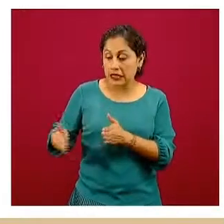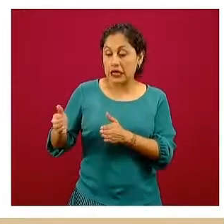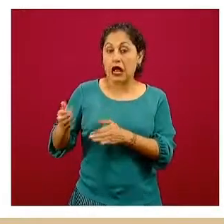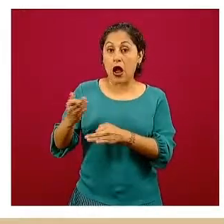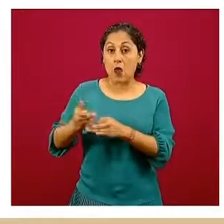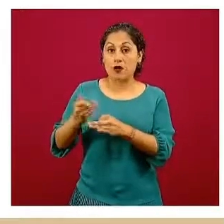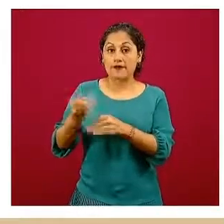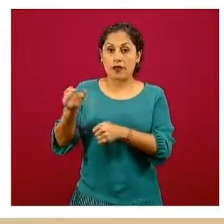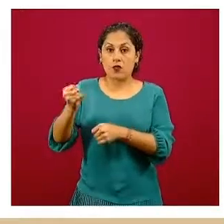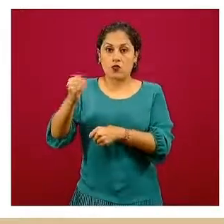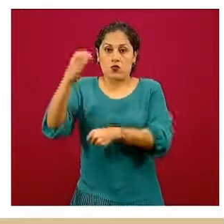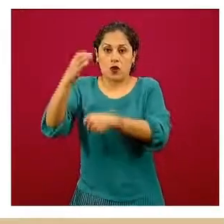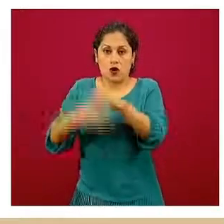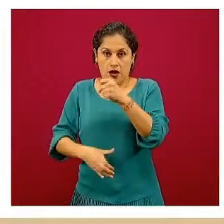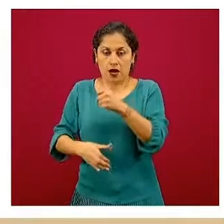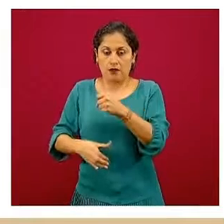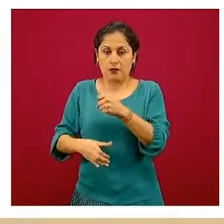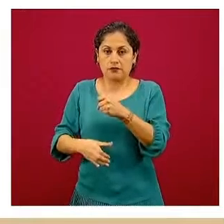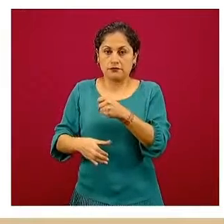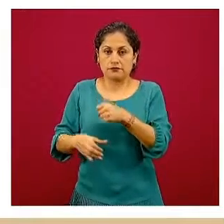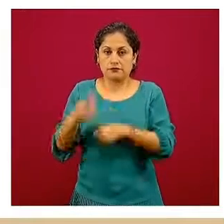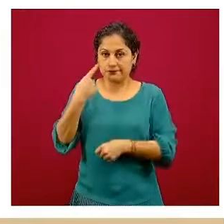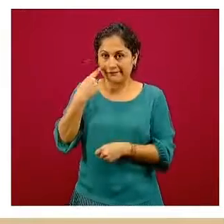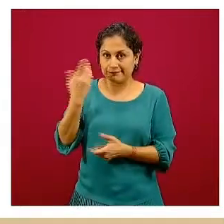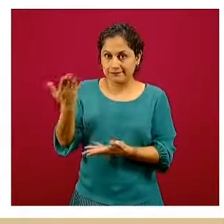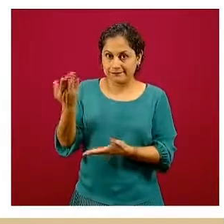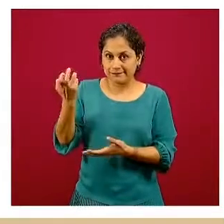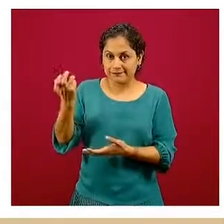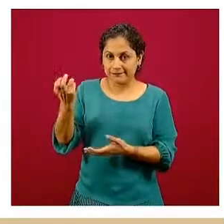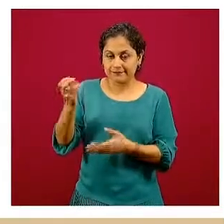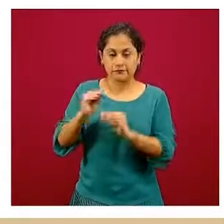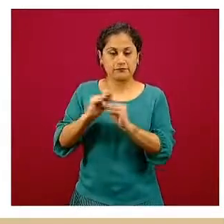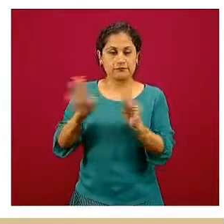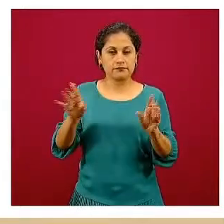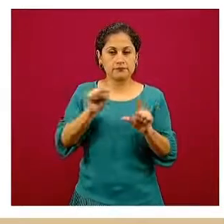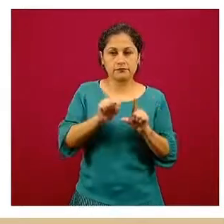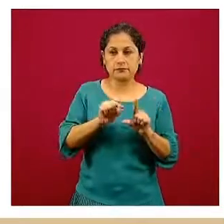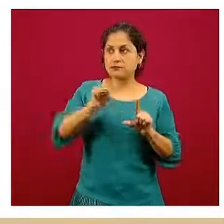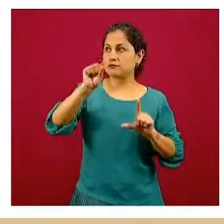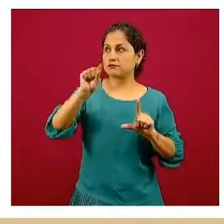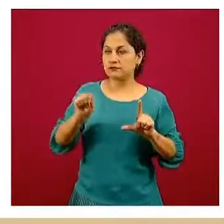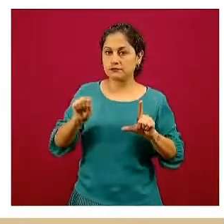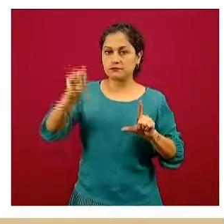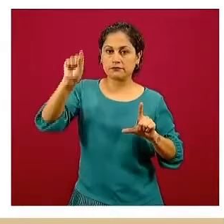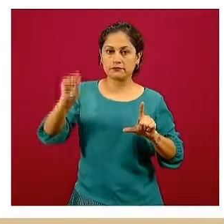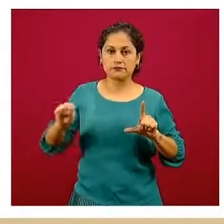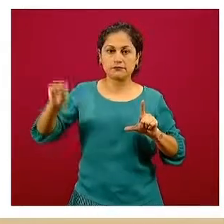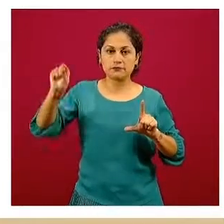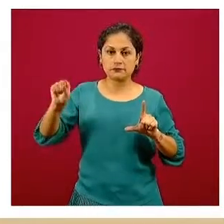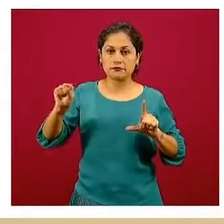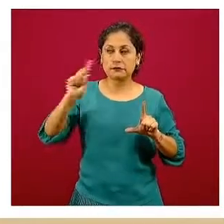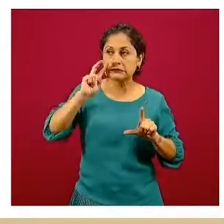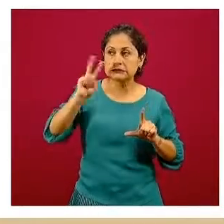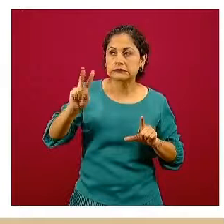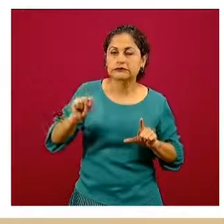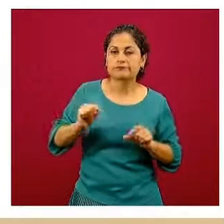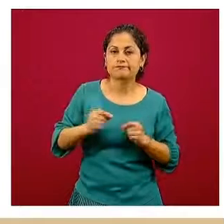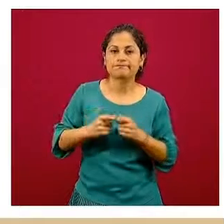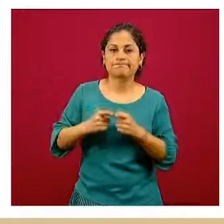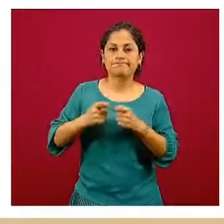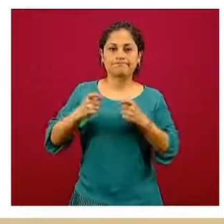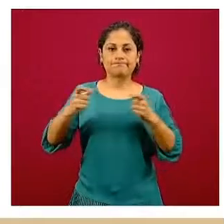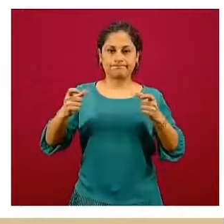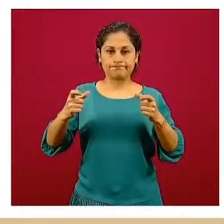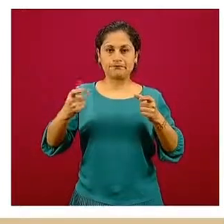a tener del mes. Ahí podemos ver con un poco más de claridad cómo esa tendencia ascendente empezaría